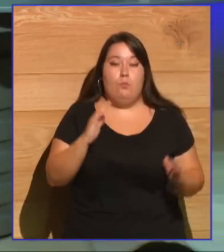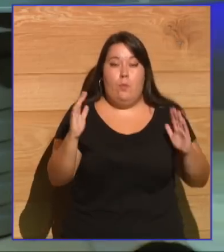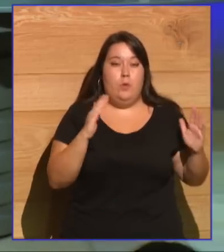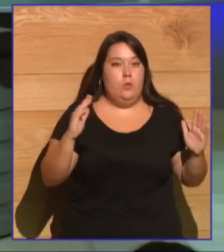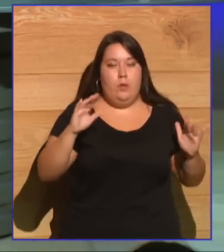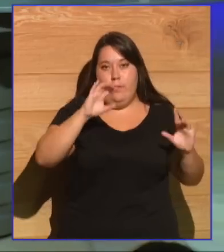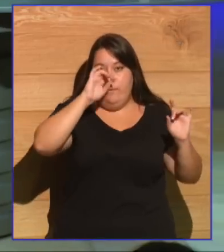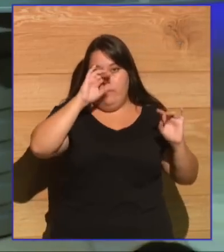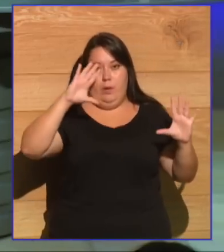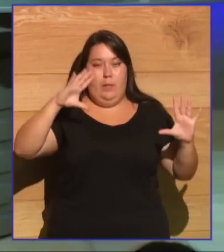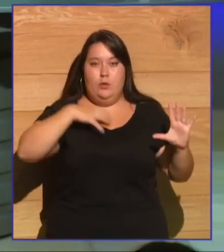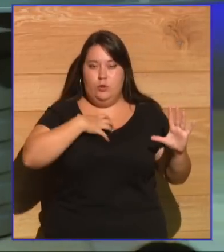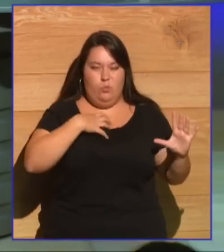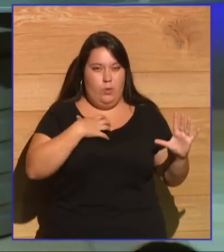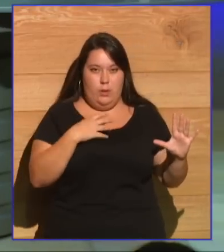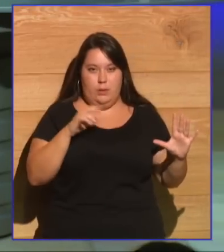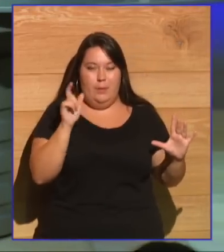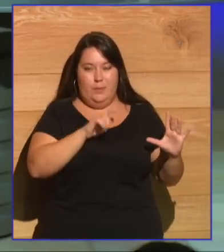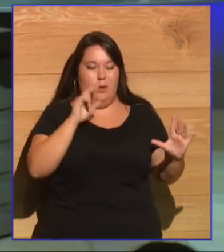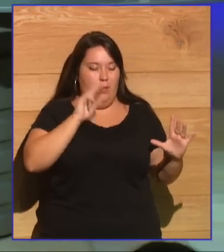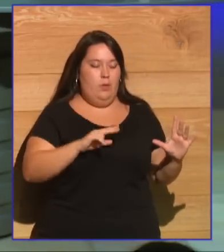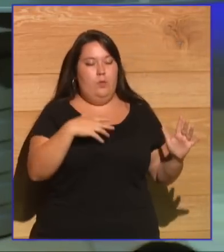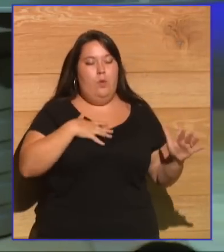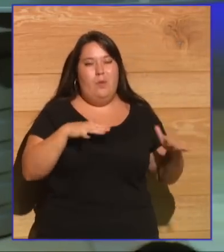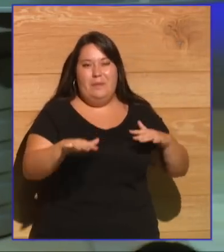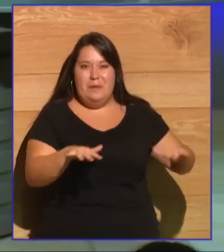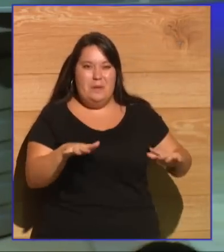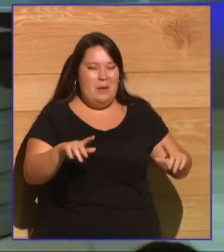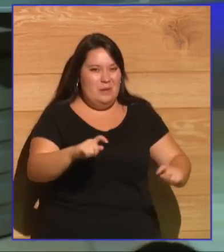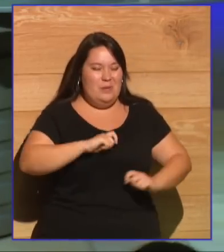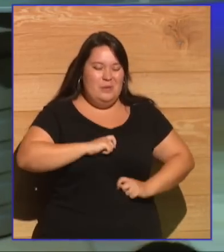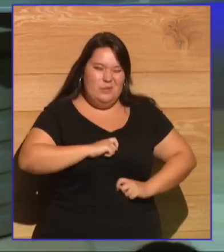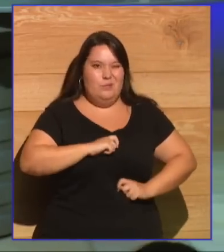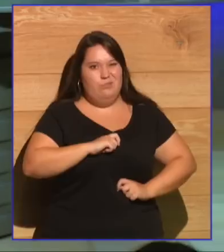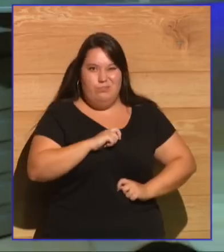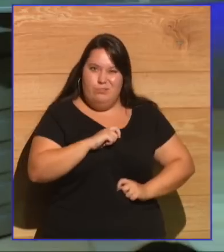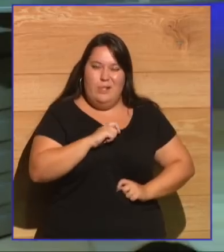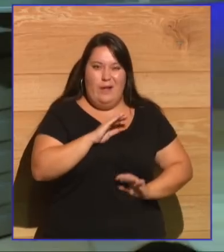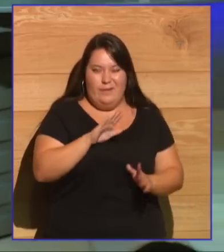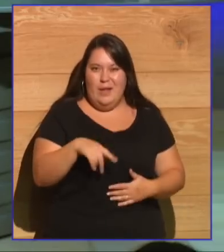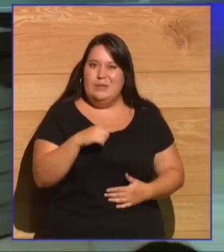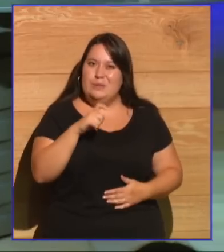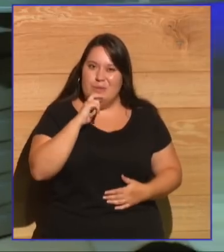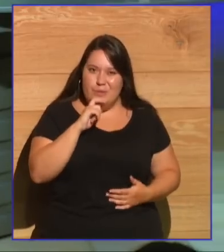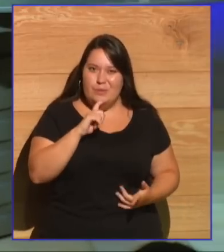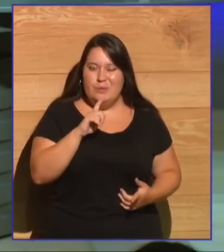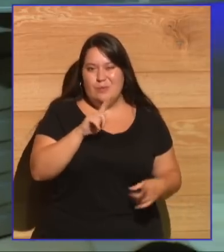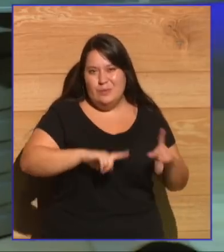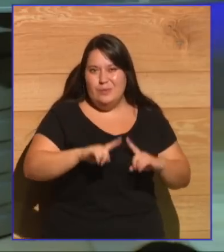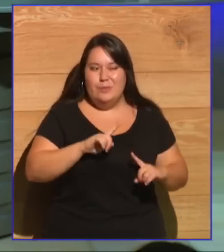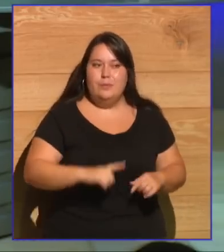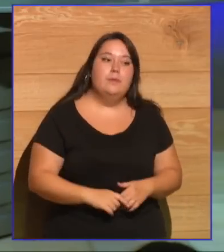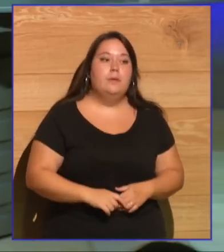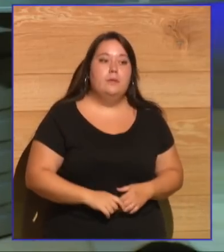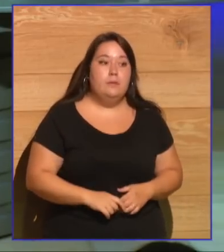insoportable desde el punto de vista del espectador que te meten una vibración alucinado muy diferente muy difícil de definir que está en manos